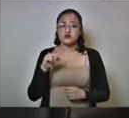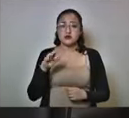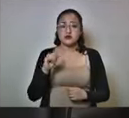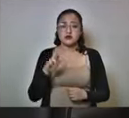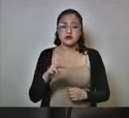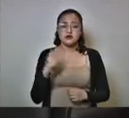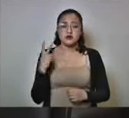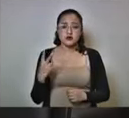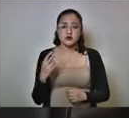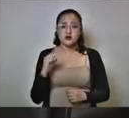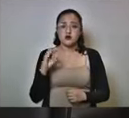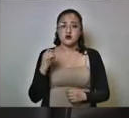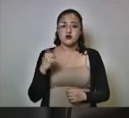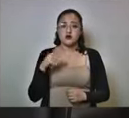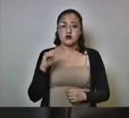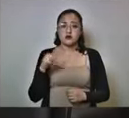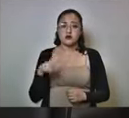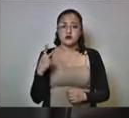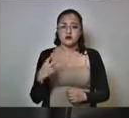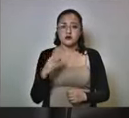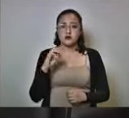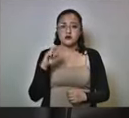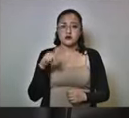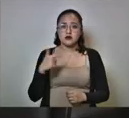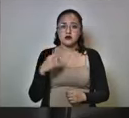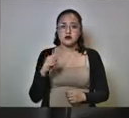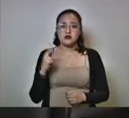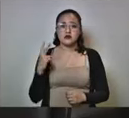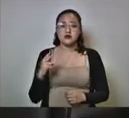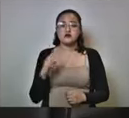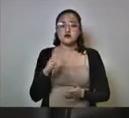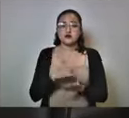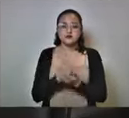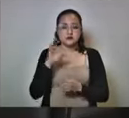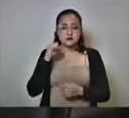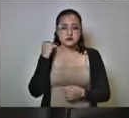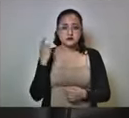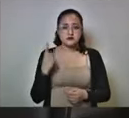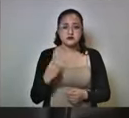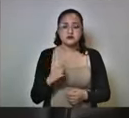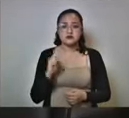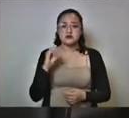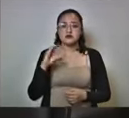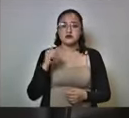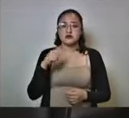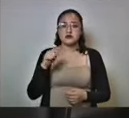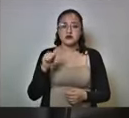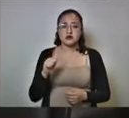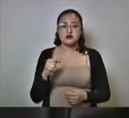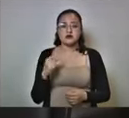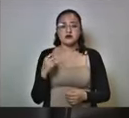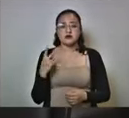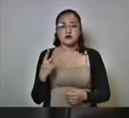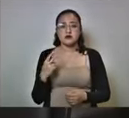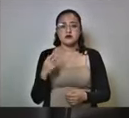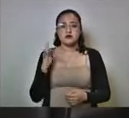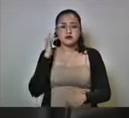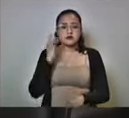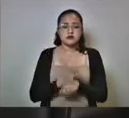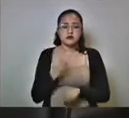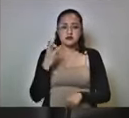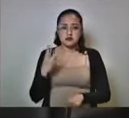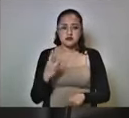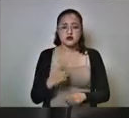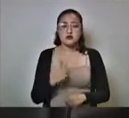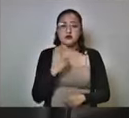Matamoros 2, Ocoyucan 2, Coronango 2, Ciudad Cerdán 1, Chautla de Tapia 2, San Martín Texmelucan 3 y con